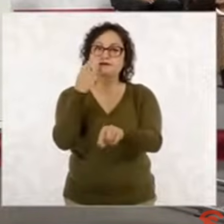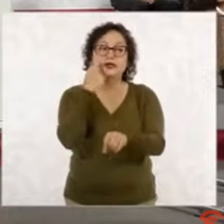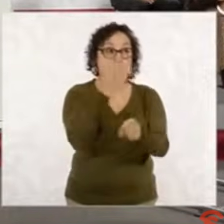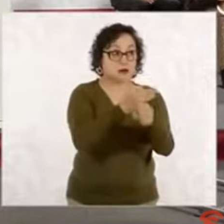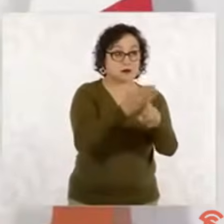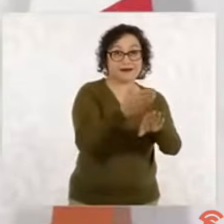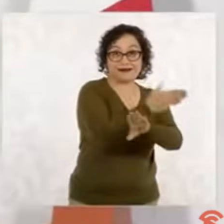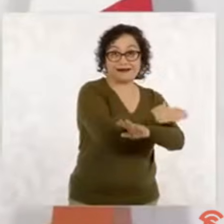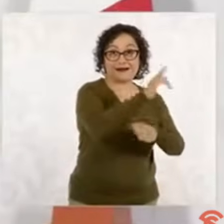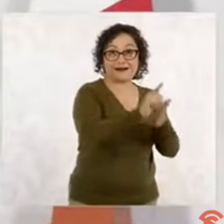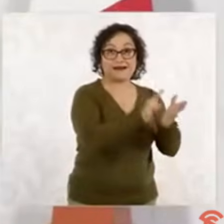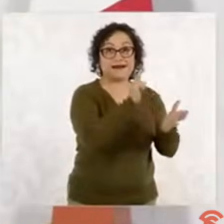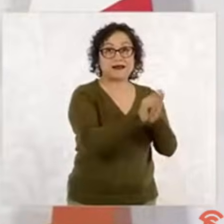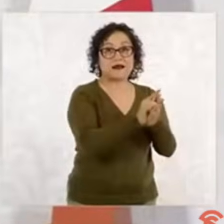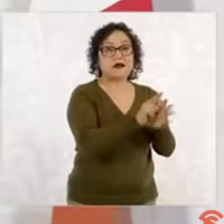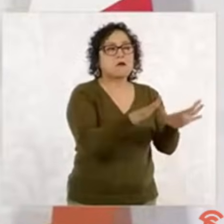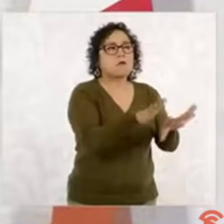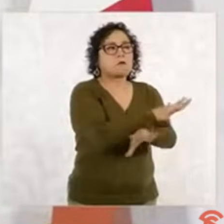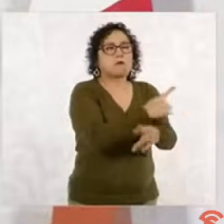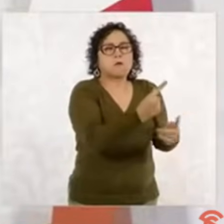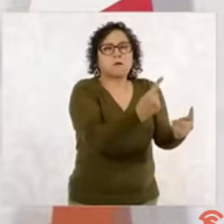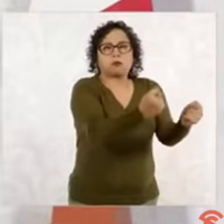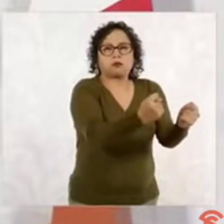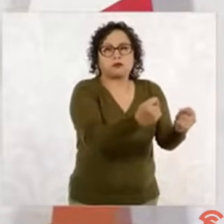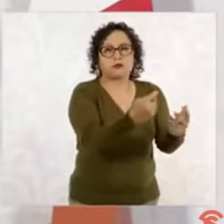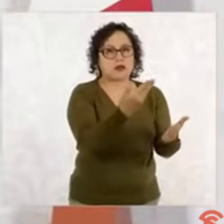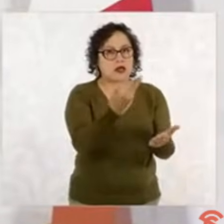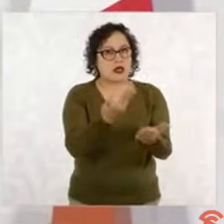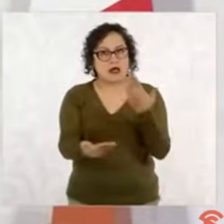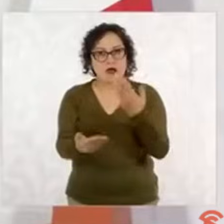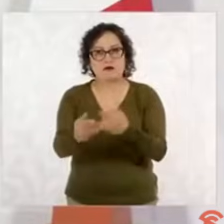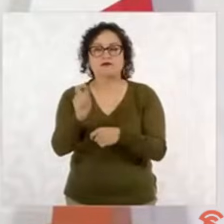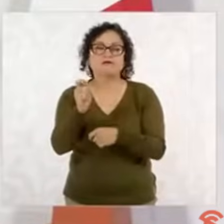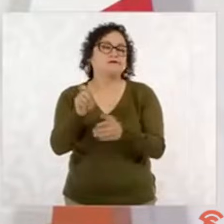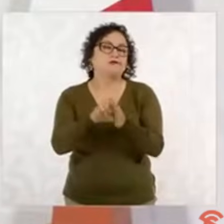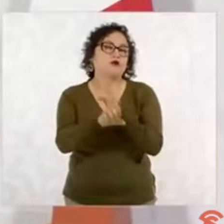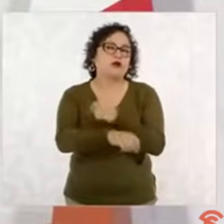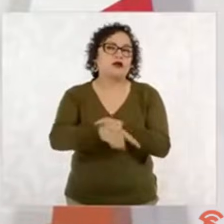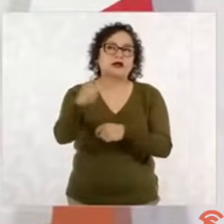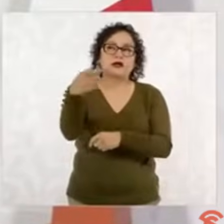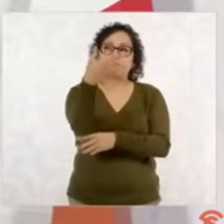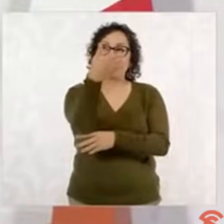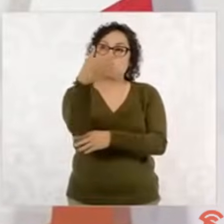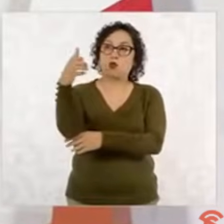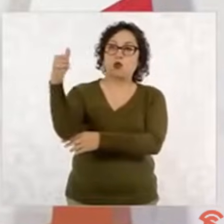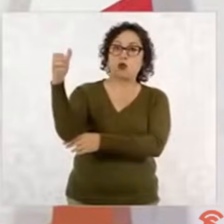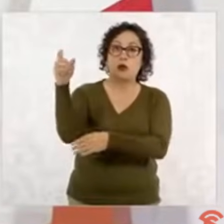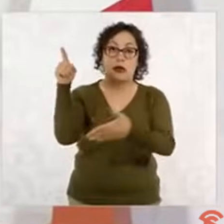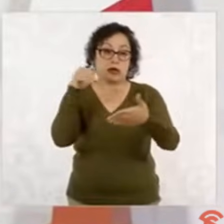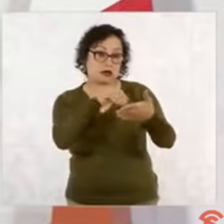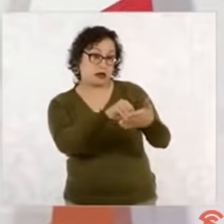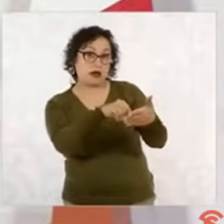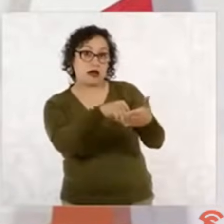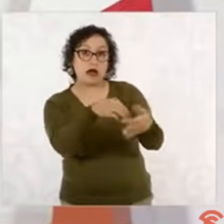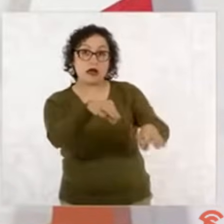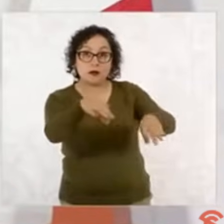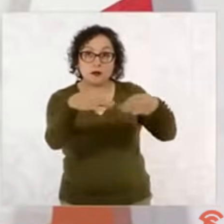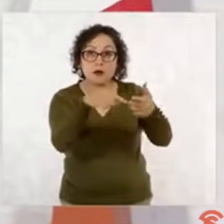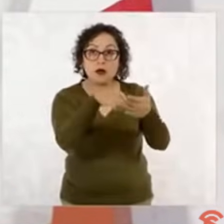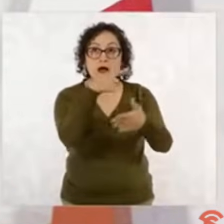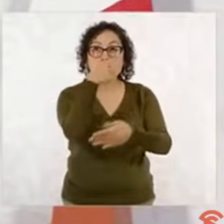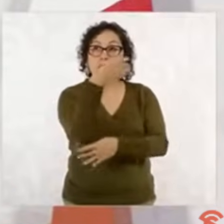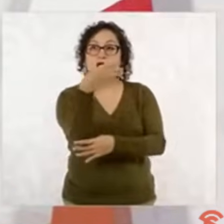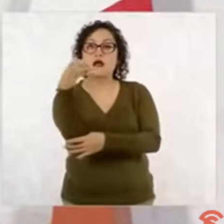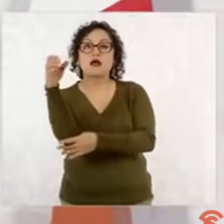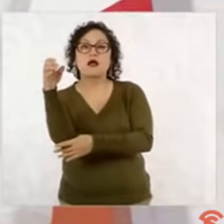nos ha llevado es que, por ejemplo, se otorgan concesiones para uso agrícola que terminan siendo utilizadas en parques industriales, que